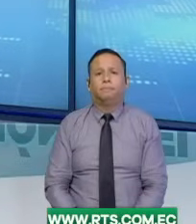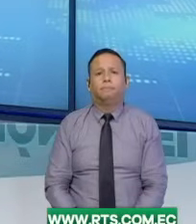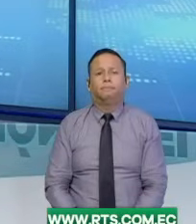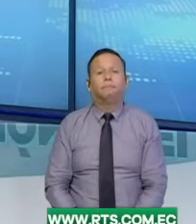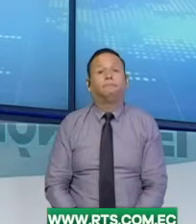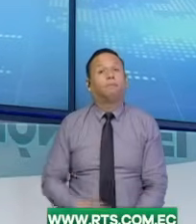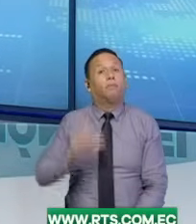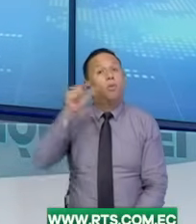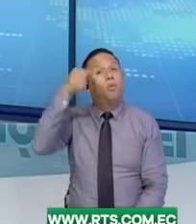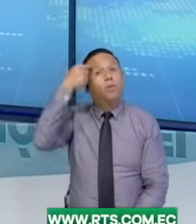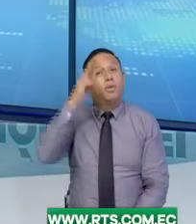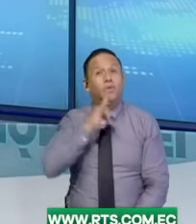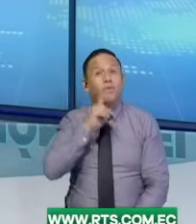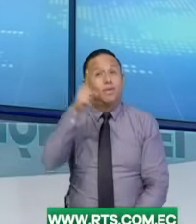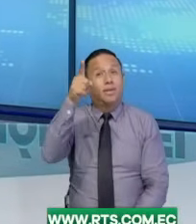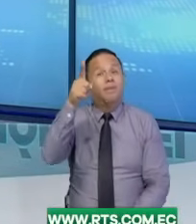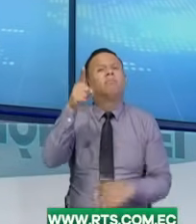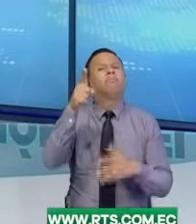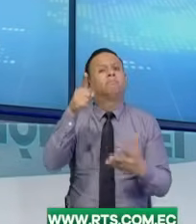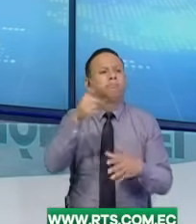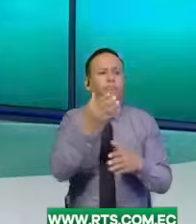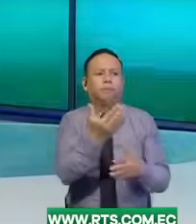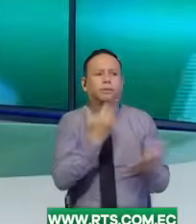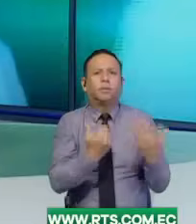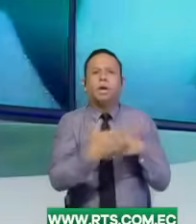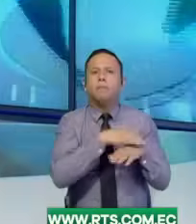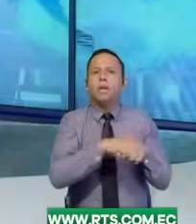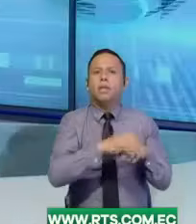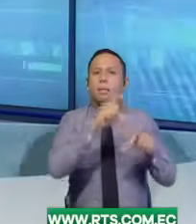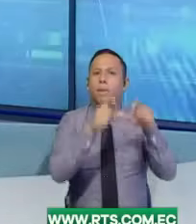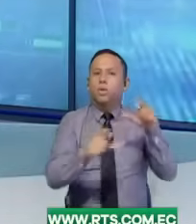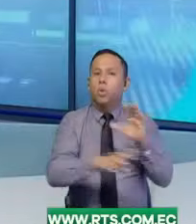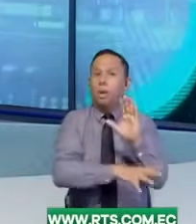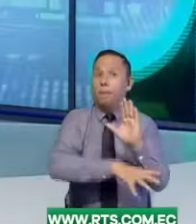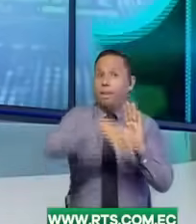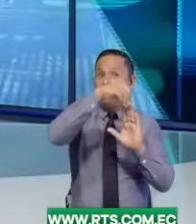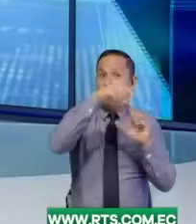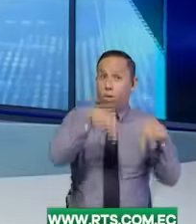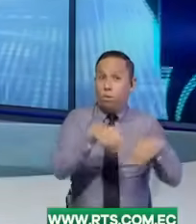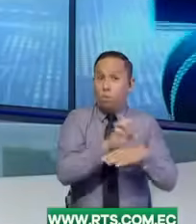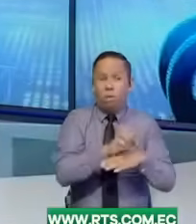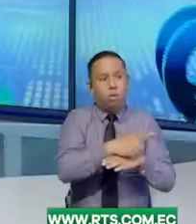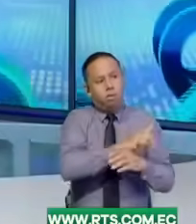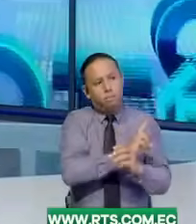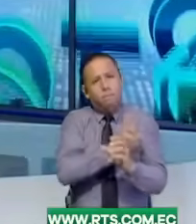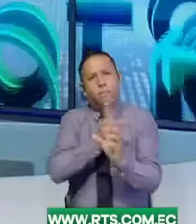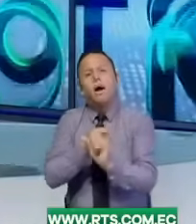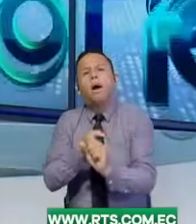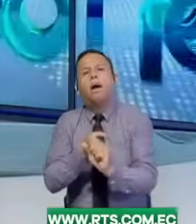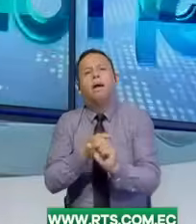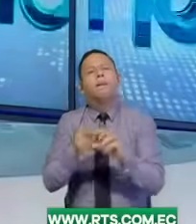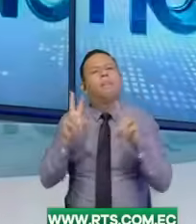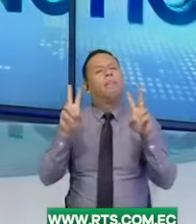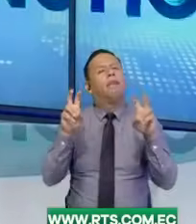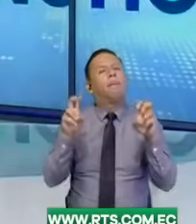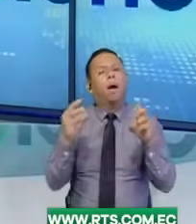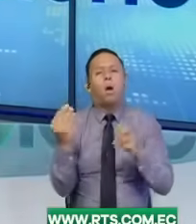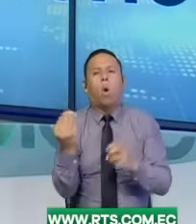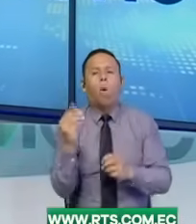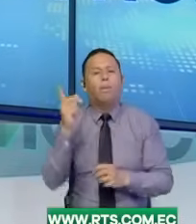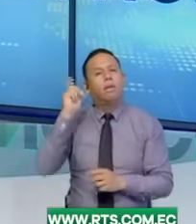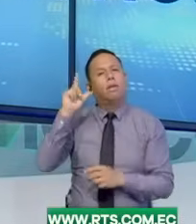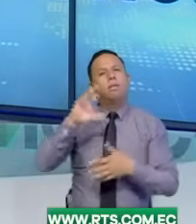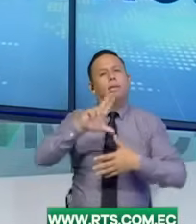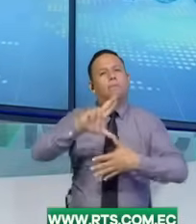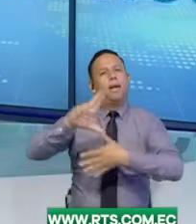El gobierno de los Estados Unidos invita a emprendedores ecuatorianos a participar en la iniciativa Jóvenes Líderes de las